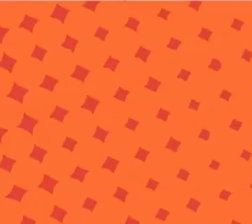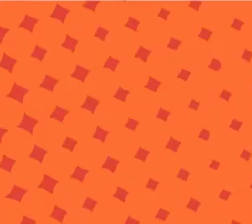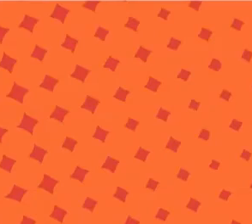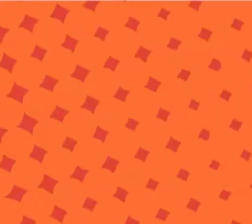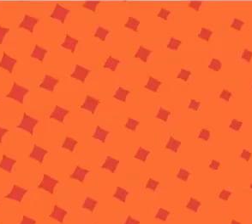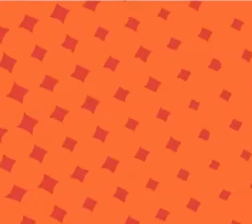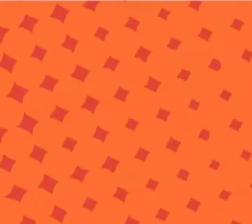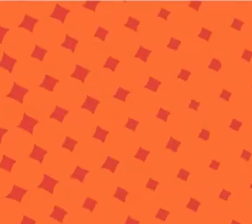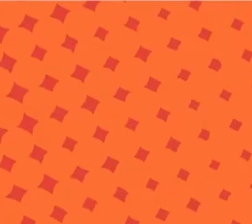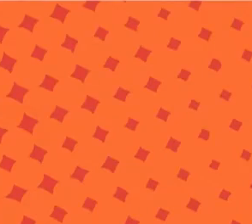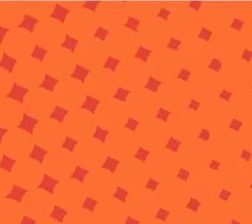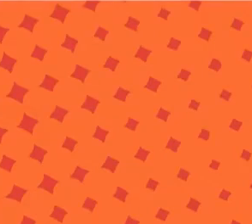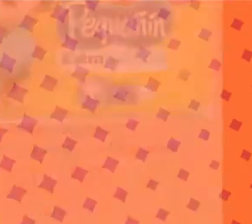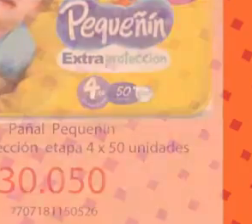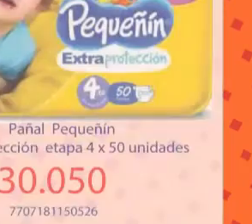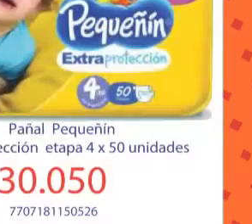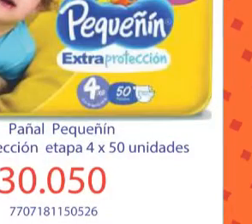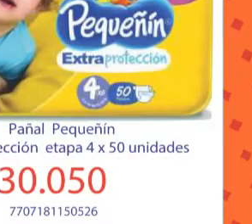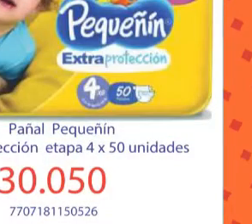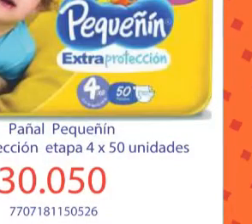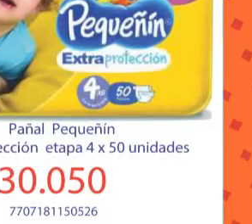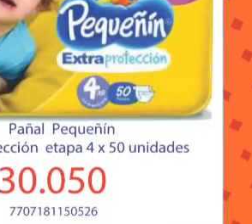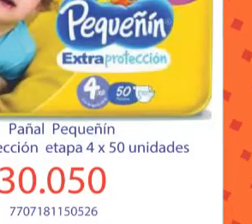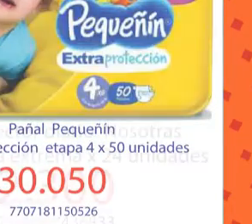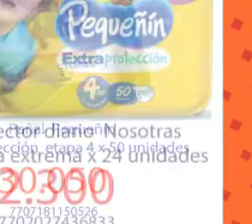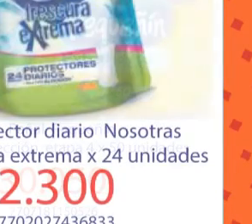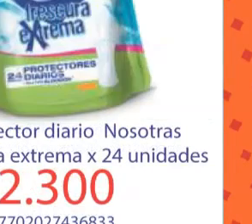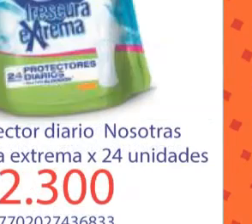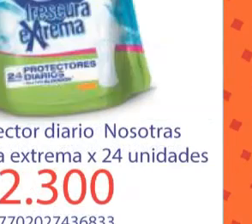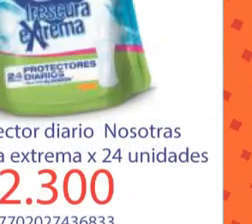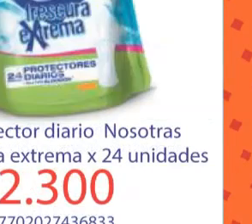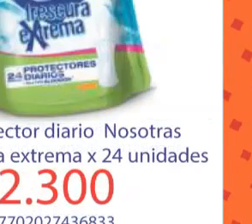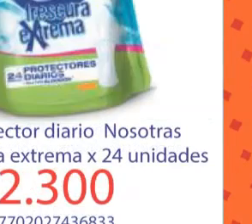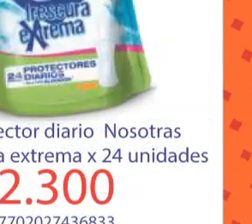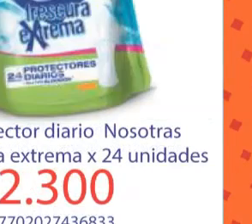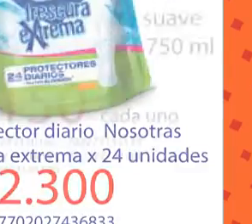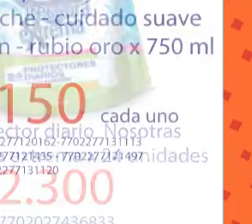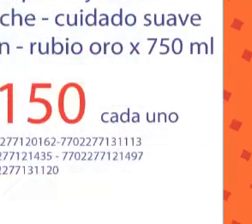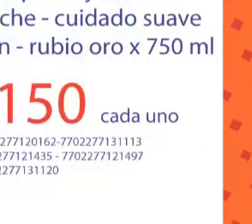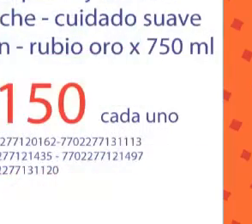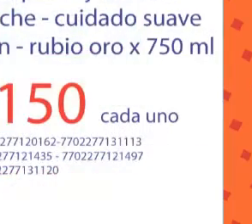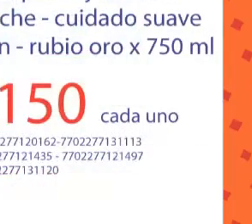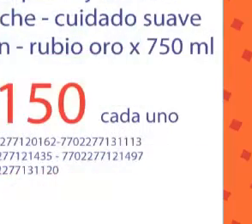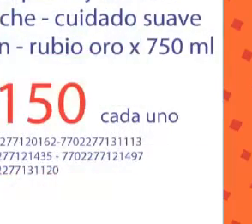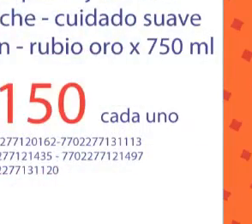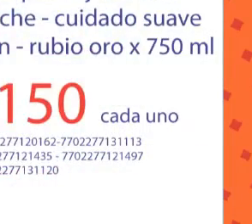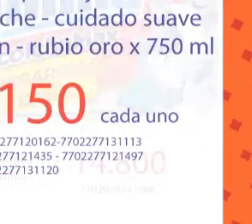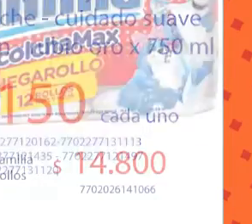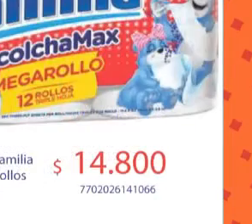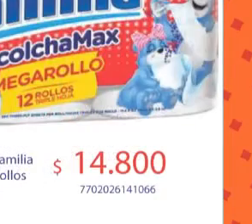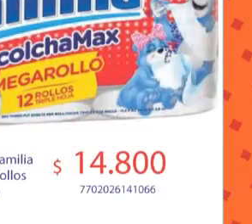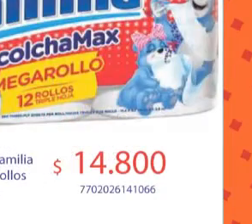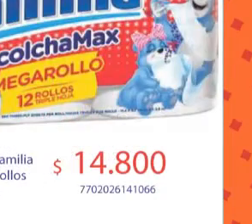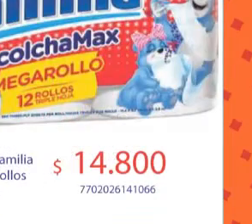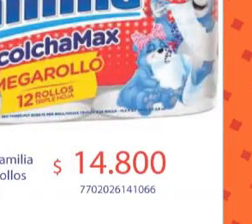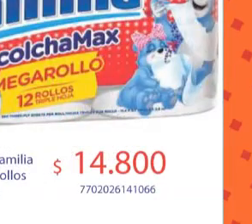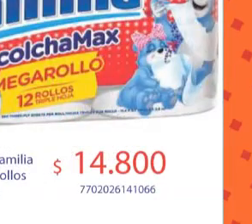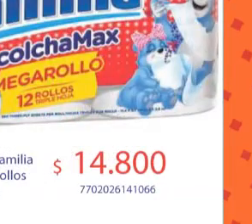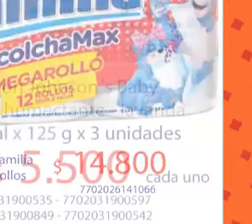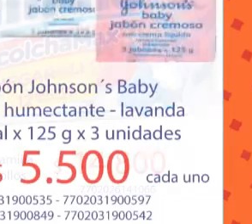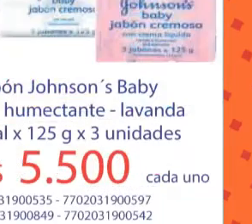Aprovecha hoy y hasta el 4 de julio todas las superofertas en Más por Menos. Llegaron las superofertas. Más, más,